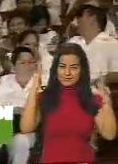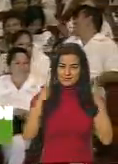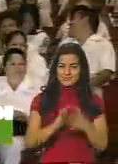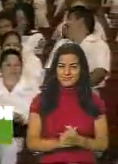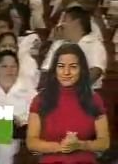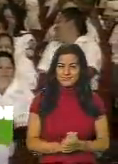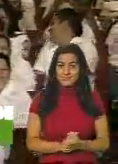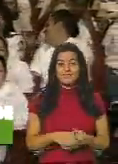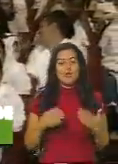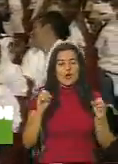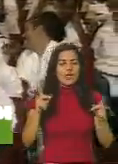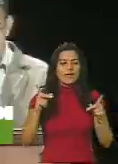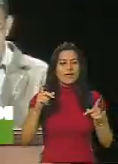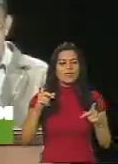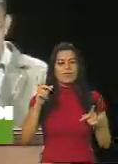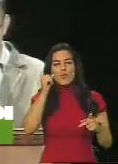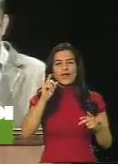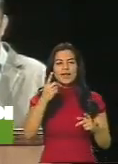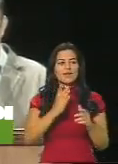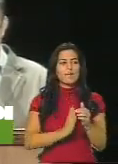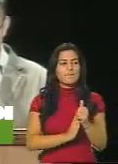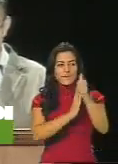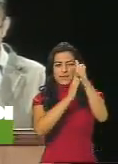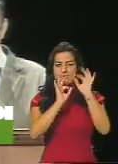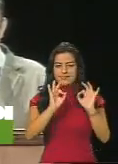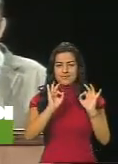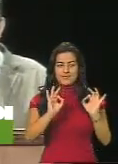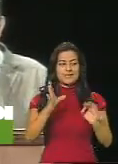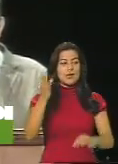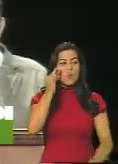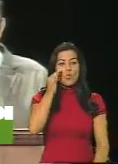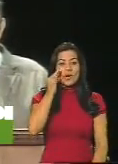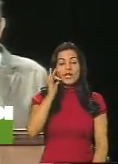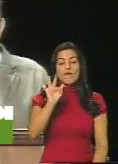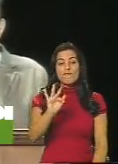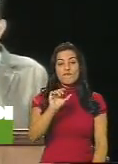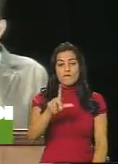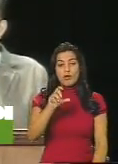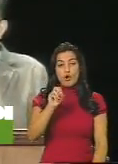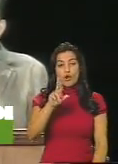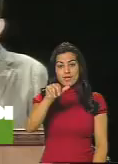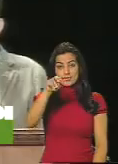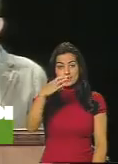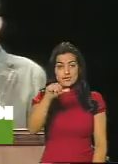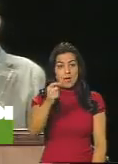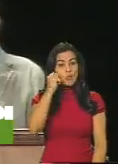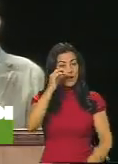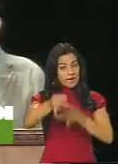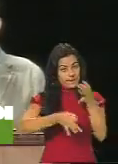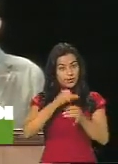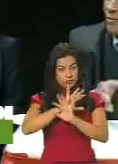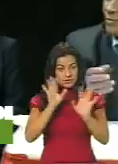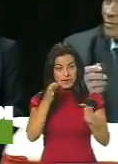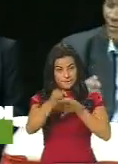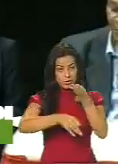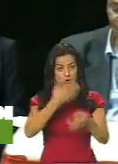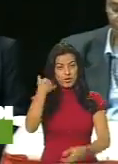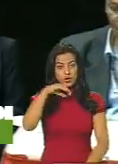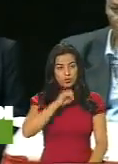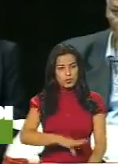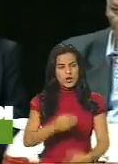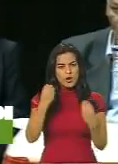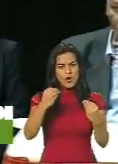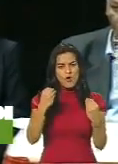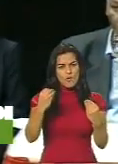Entonces, bueno, su pionera, su precursora, Florence Nightingale, ya describía la historia de lo que